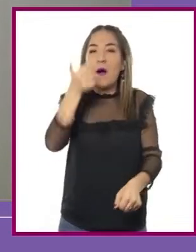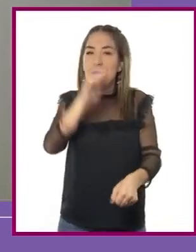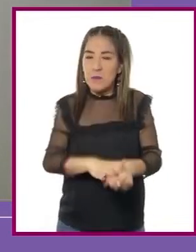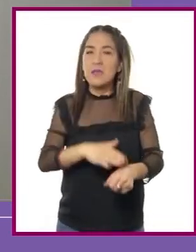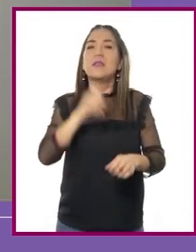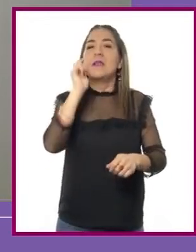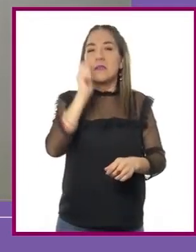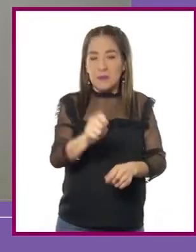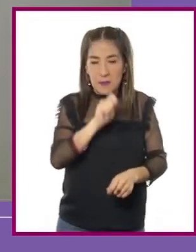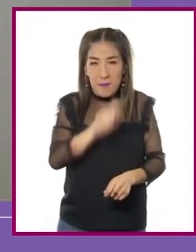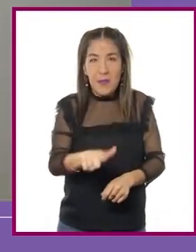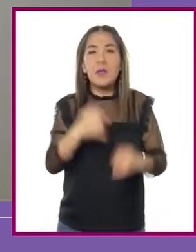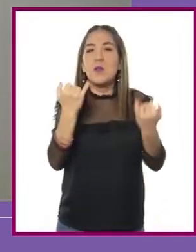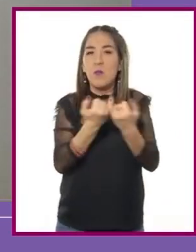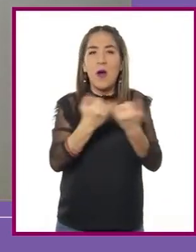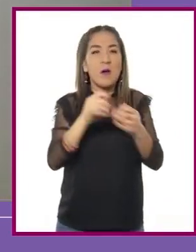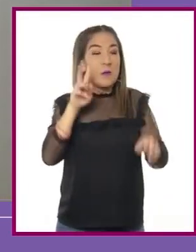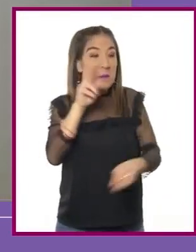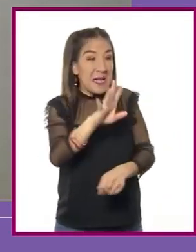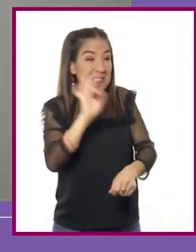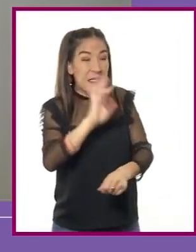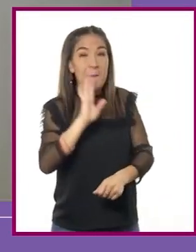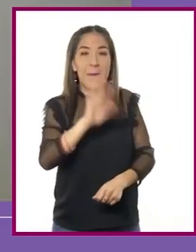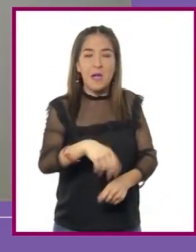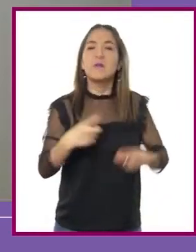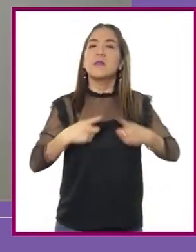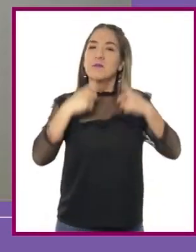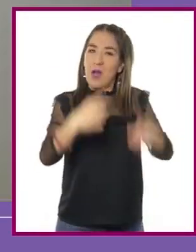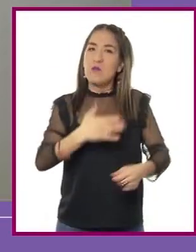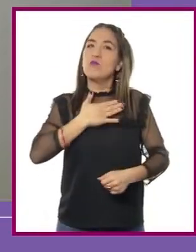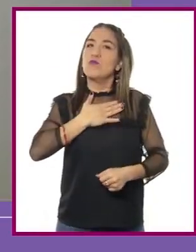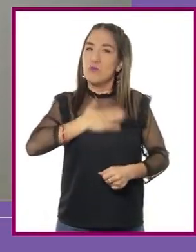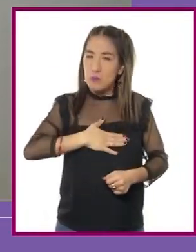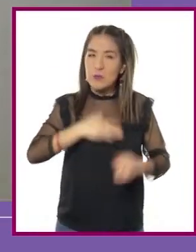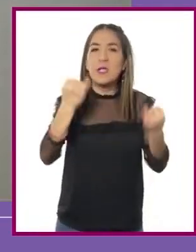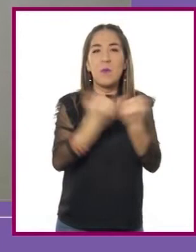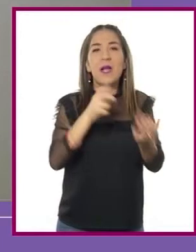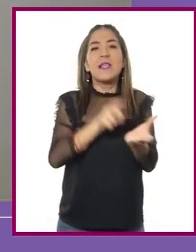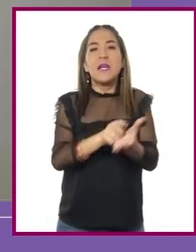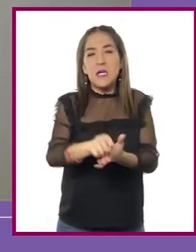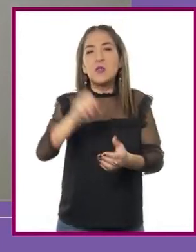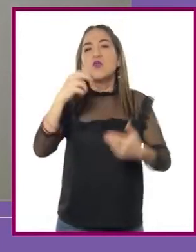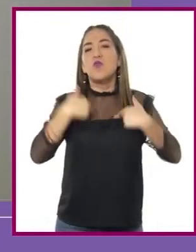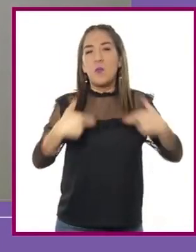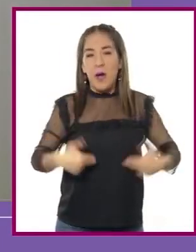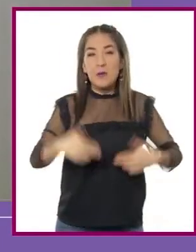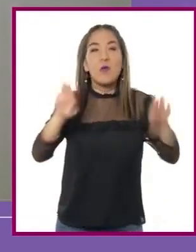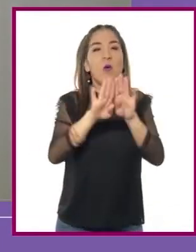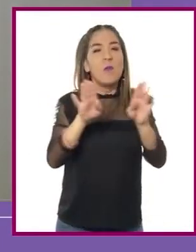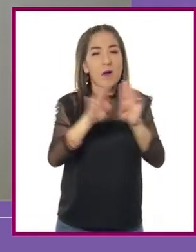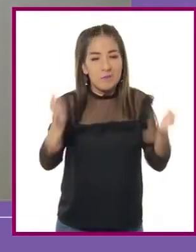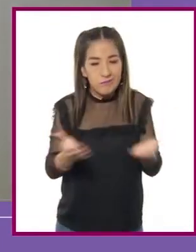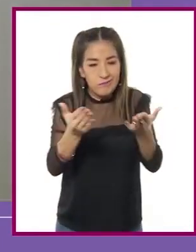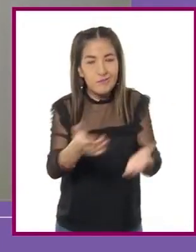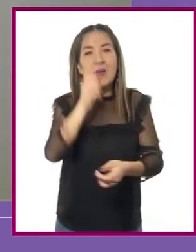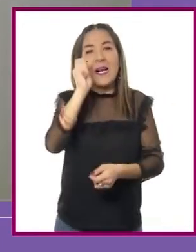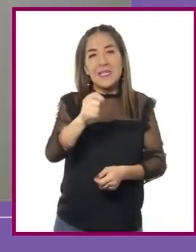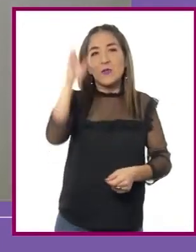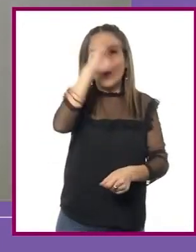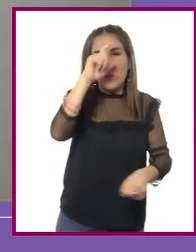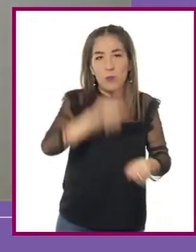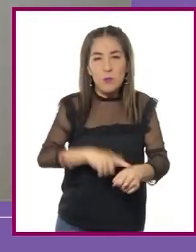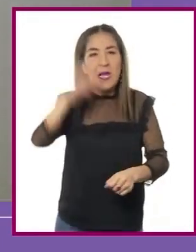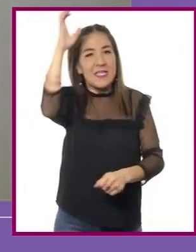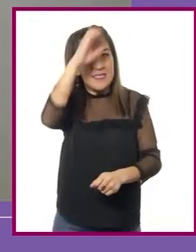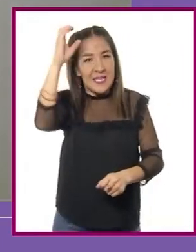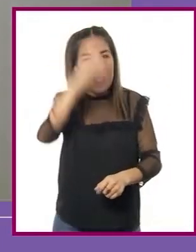justicia, hacen realidad los derechos humanos, promueven la ciencia y la cultura, el cuidado del ambiente y la